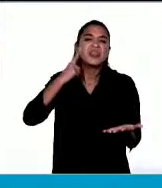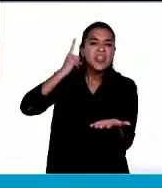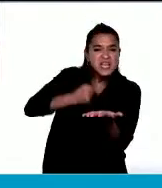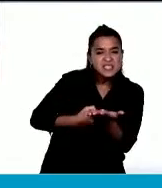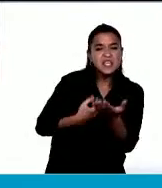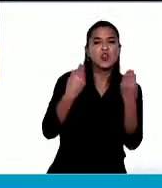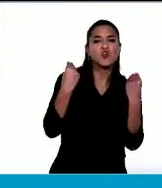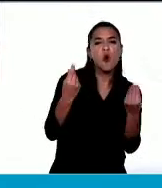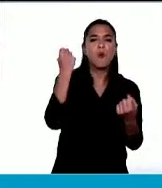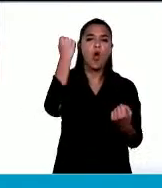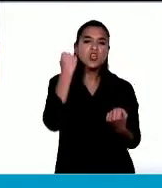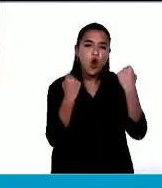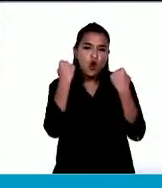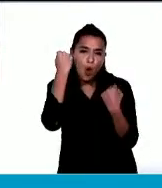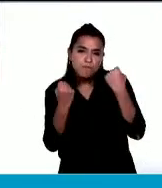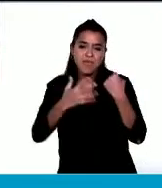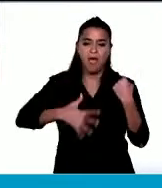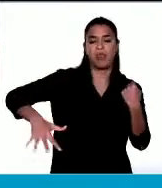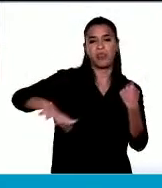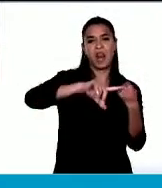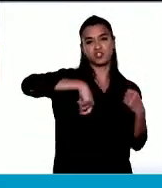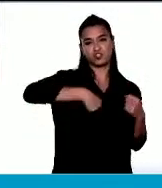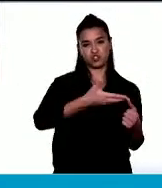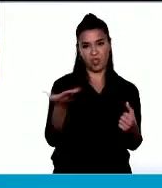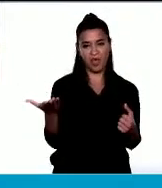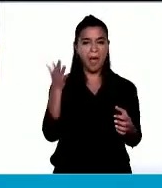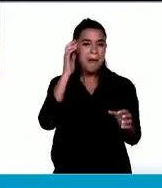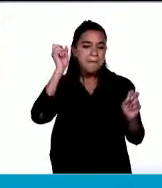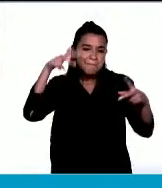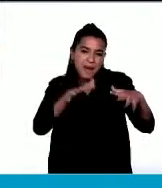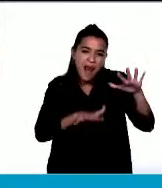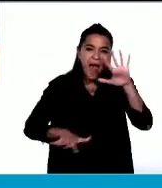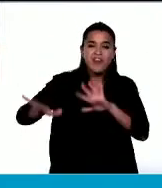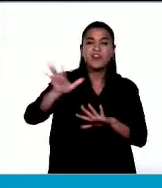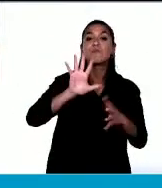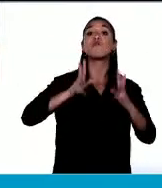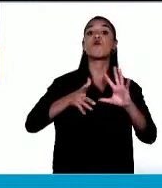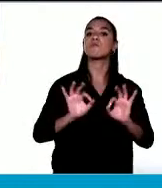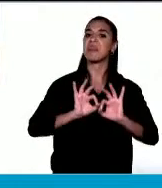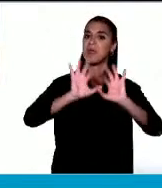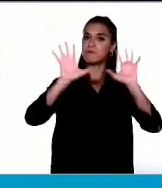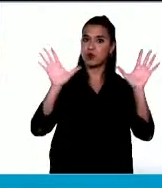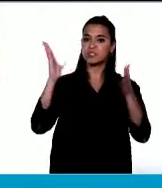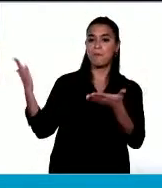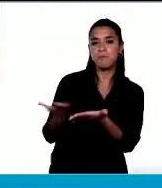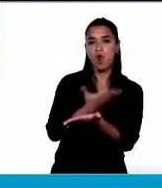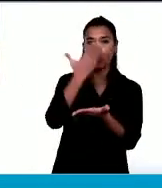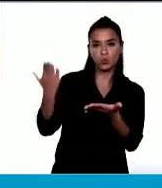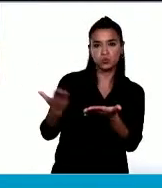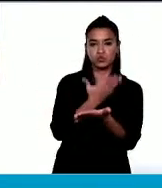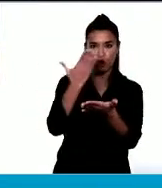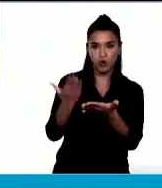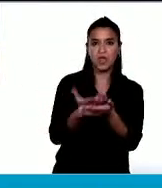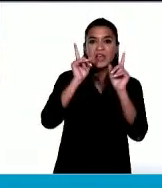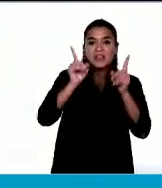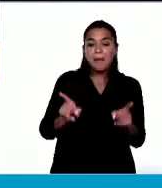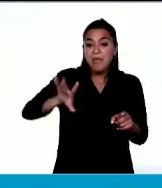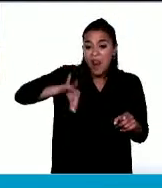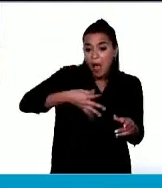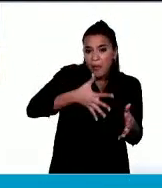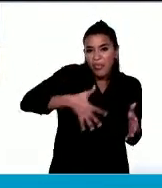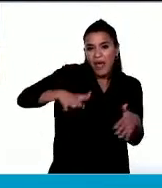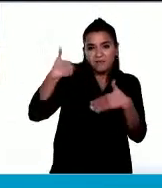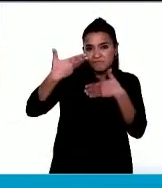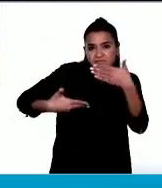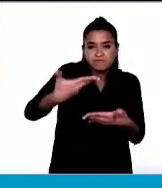destinos económicos y políticos de la sociedad, planificando en forma democrática la producción y el conjunto de la vida.